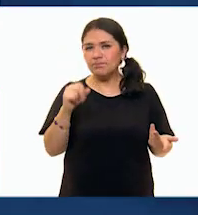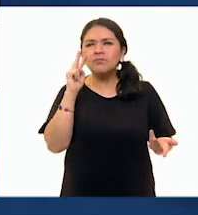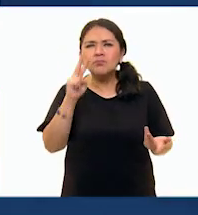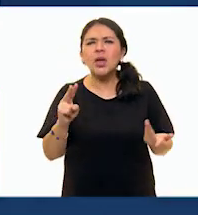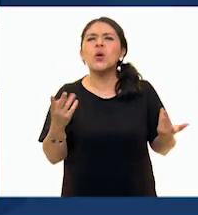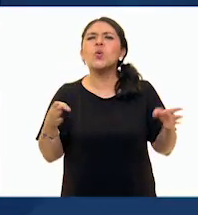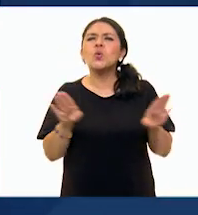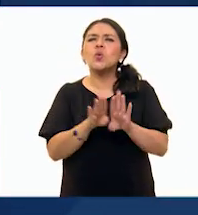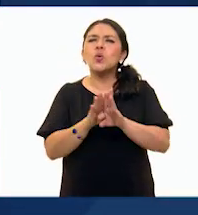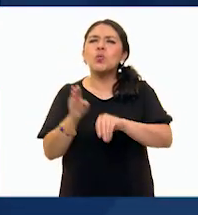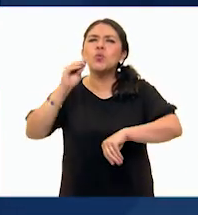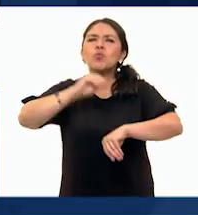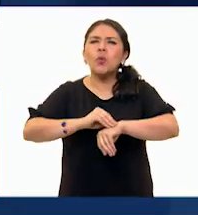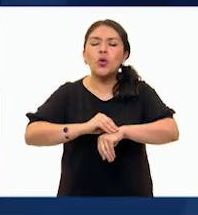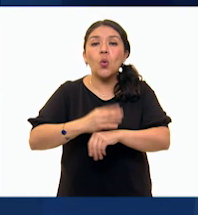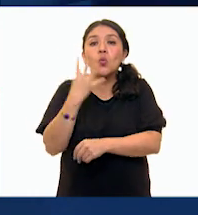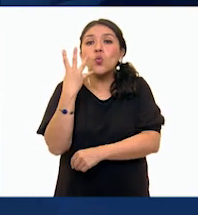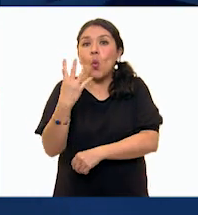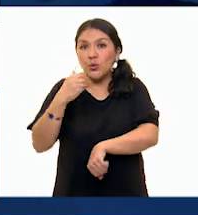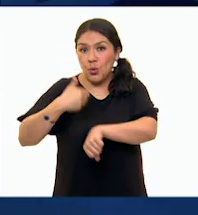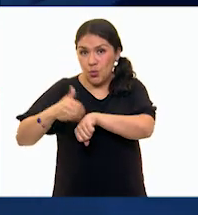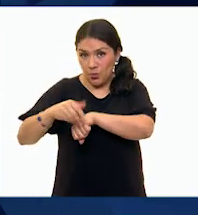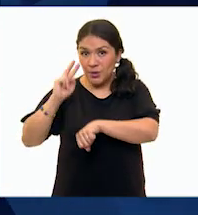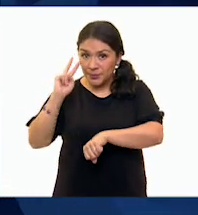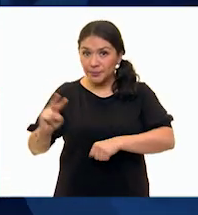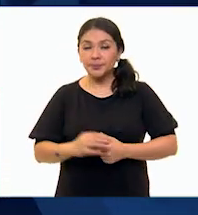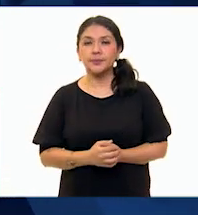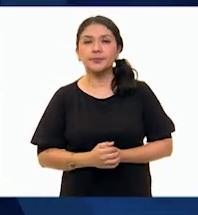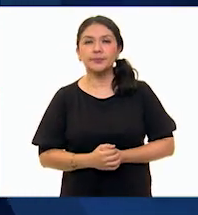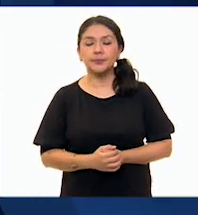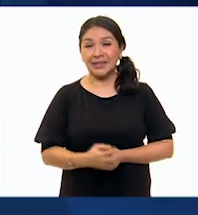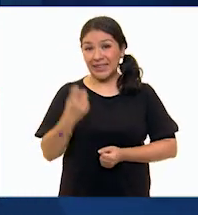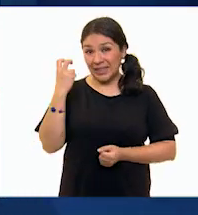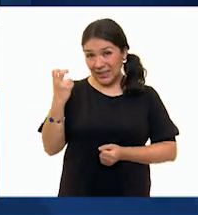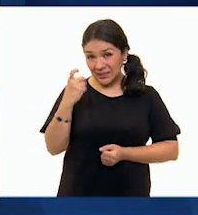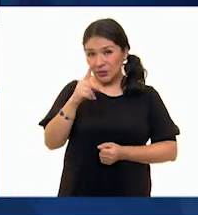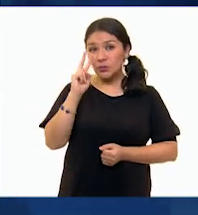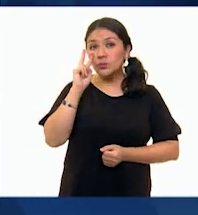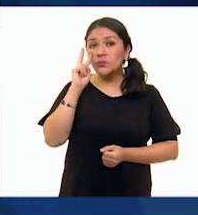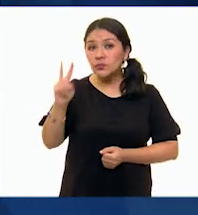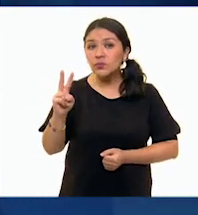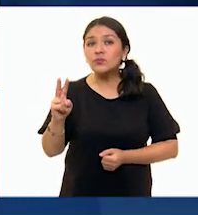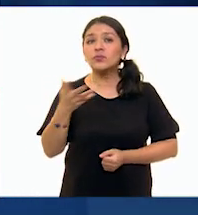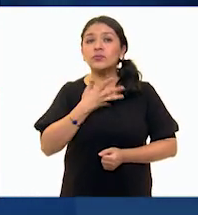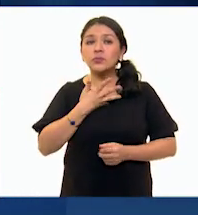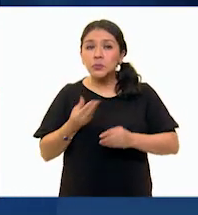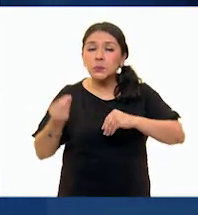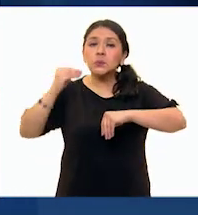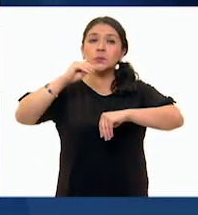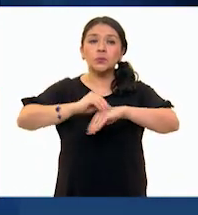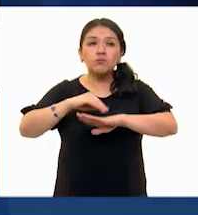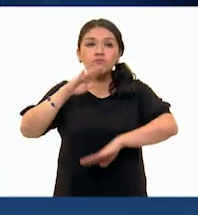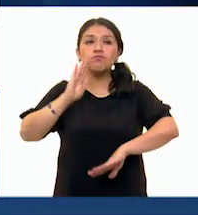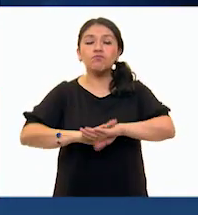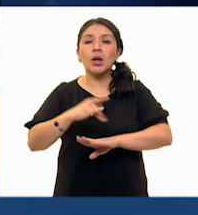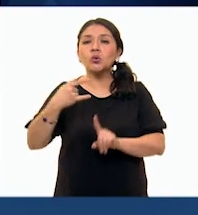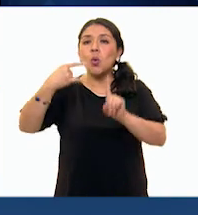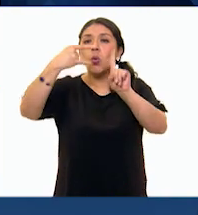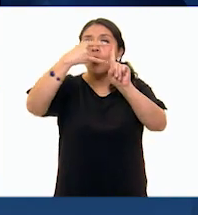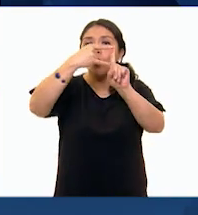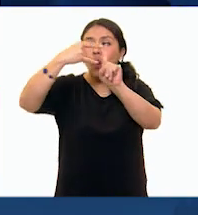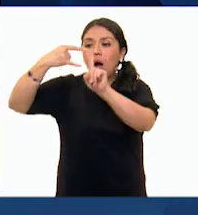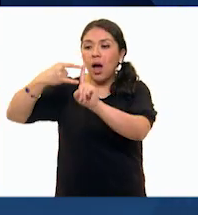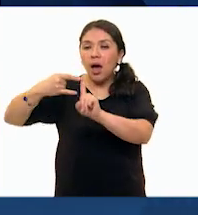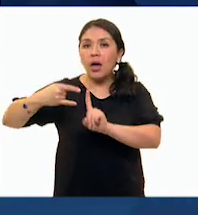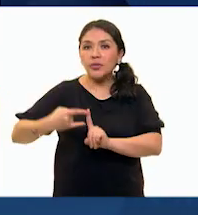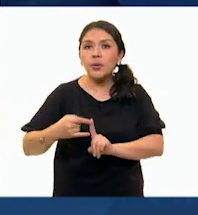se comporta la figura 4. Aquí podemos ver que se aumentó un cuadrado en cada